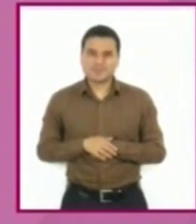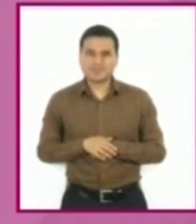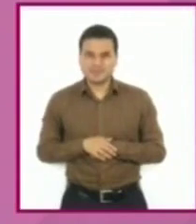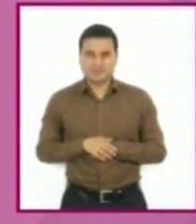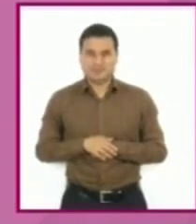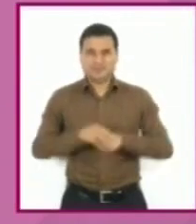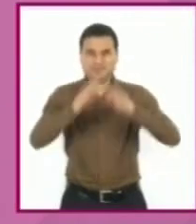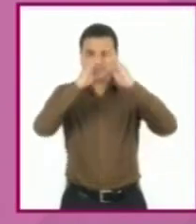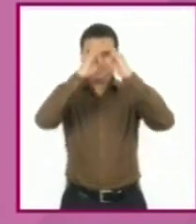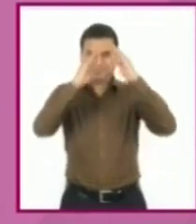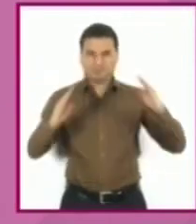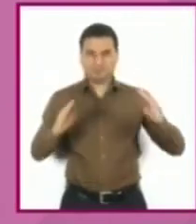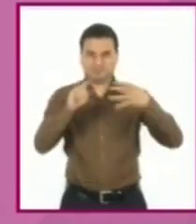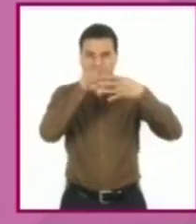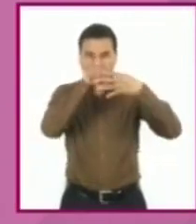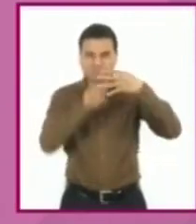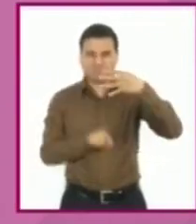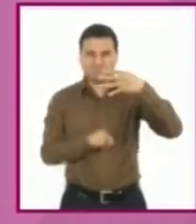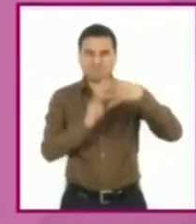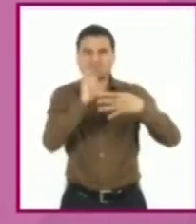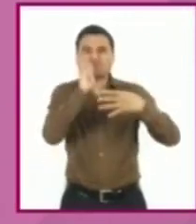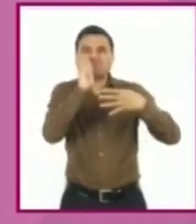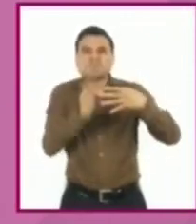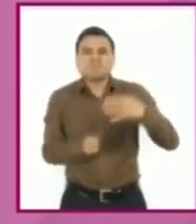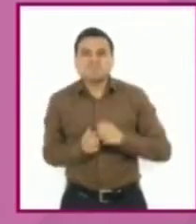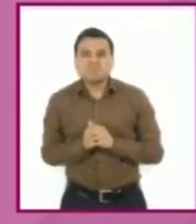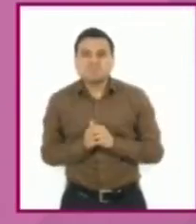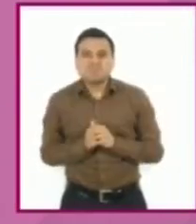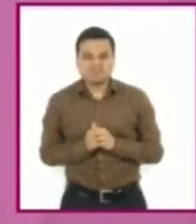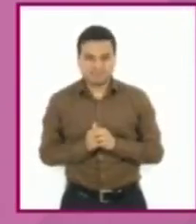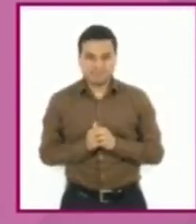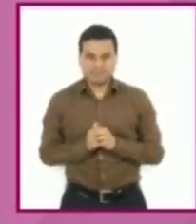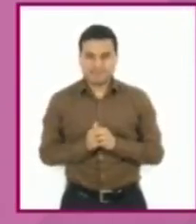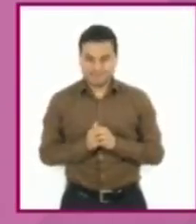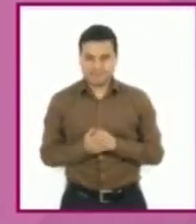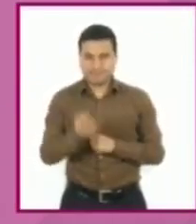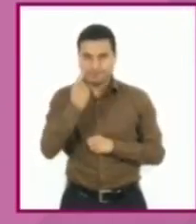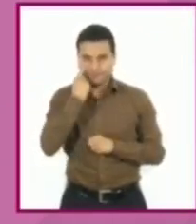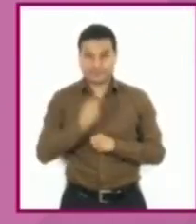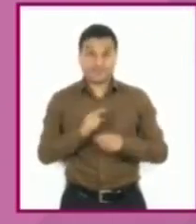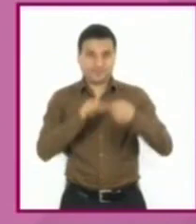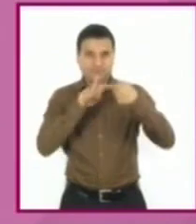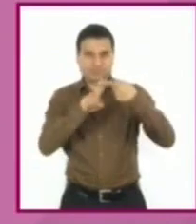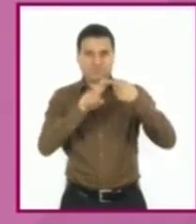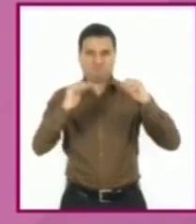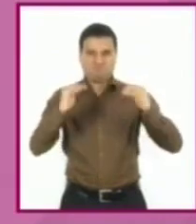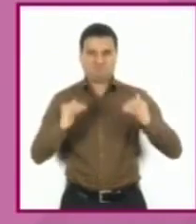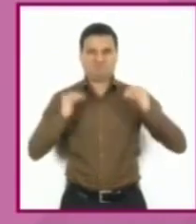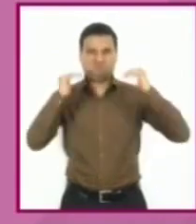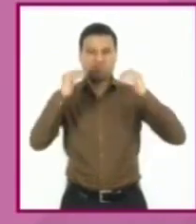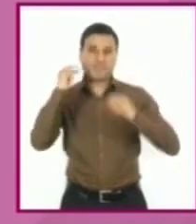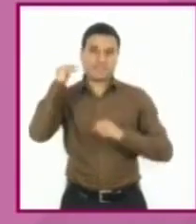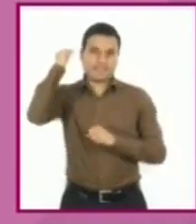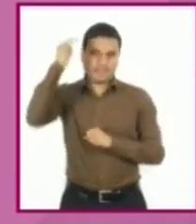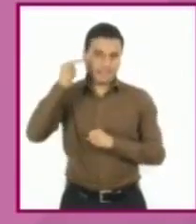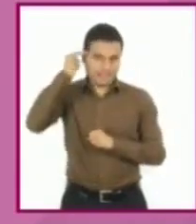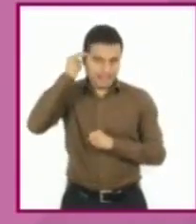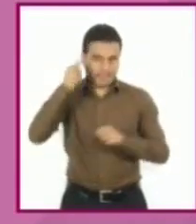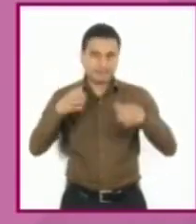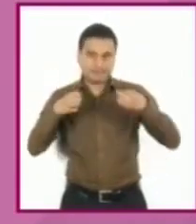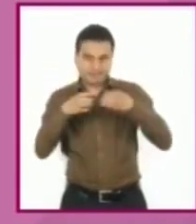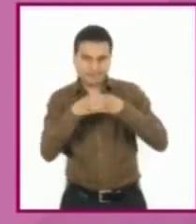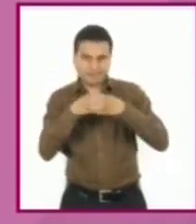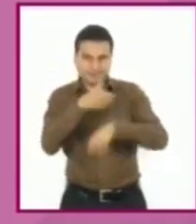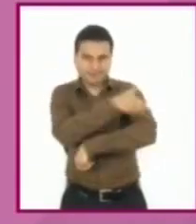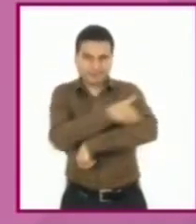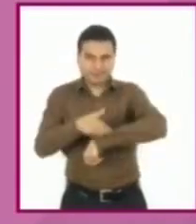estamentos de la sociedad francesa. Primer estamento, en la cúspide, el rey y la nobleza.